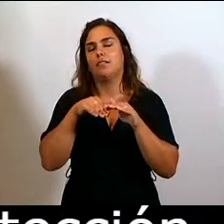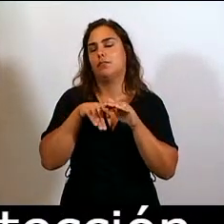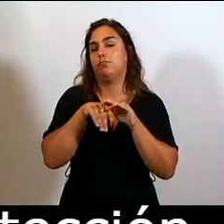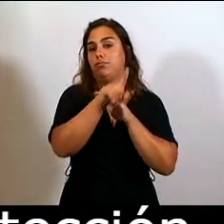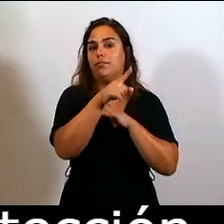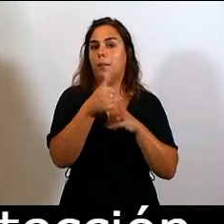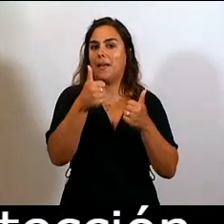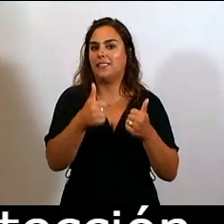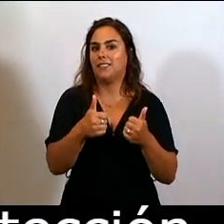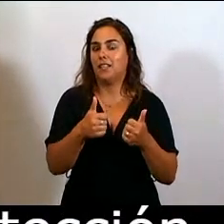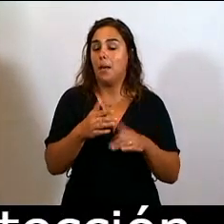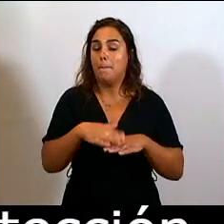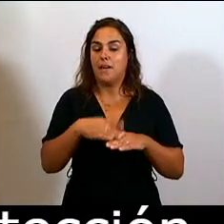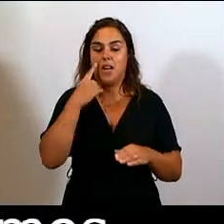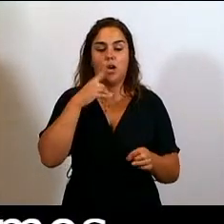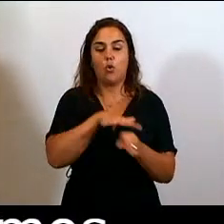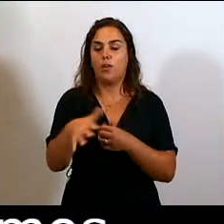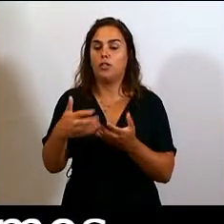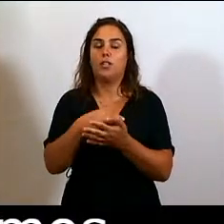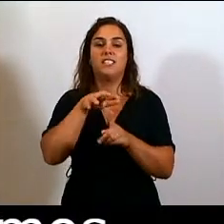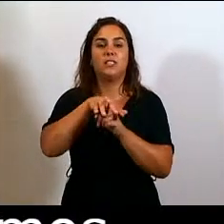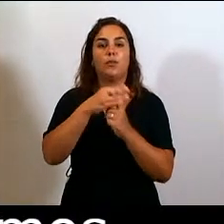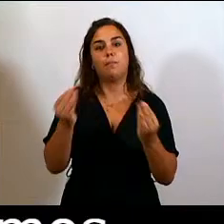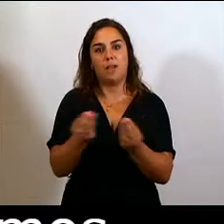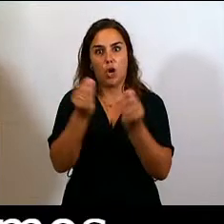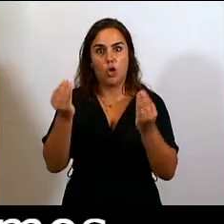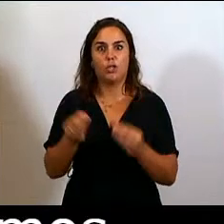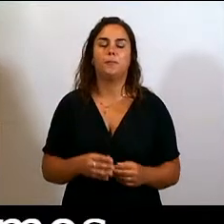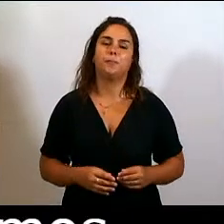acuerdos posibles para que su situación sea la mejor siempre.